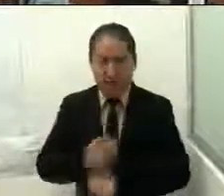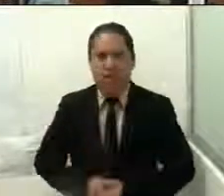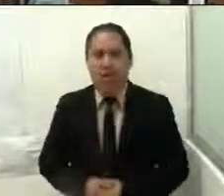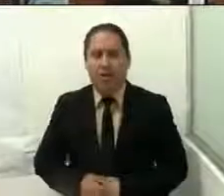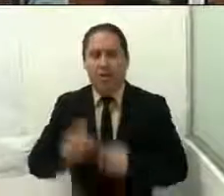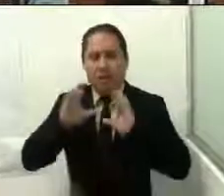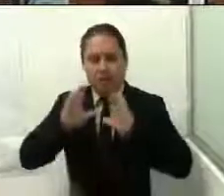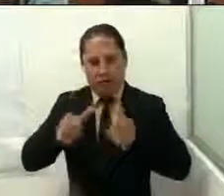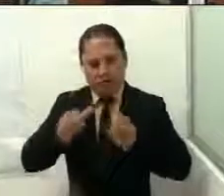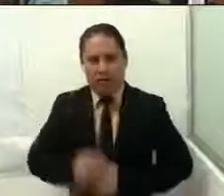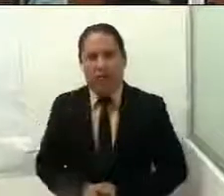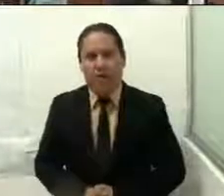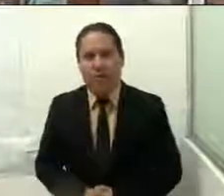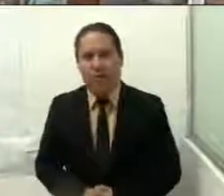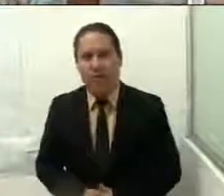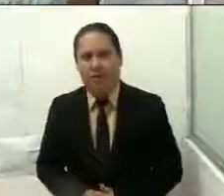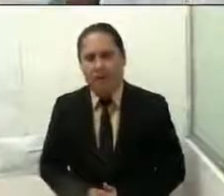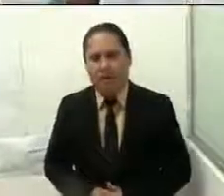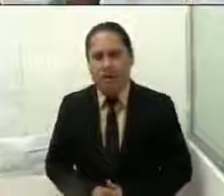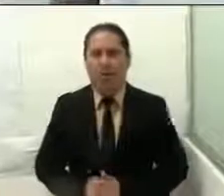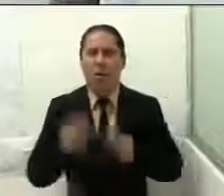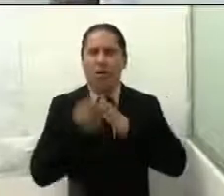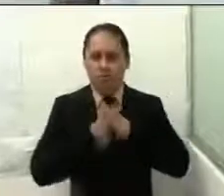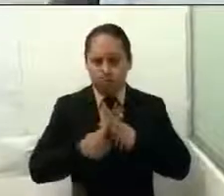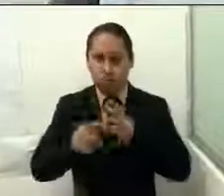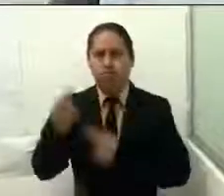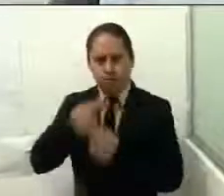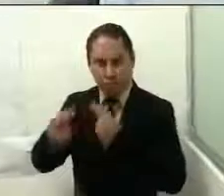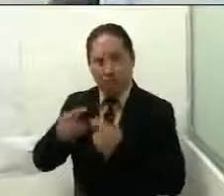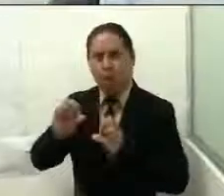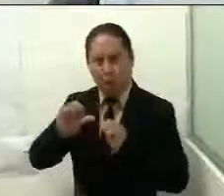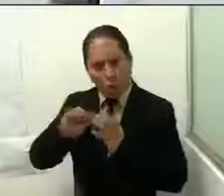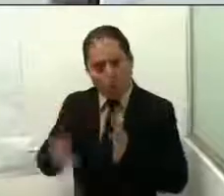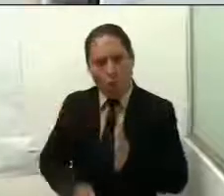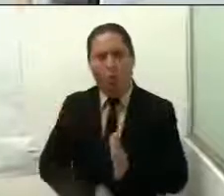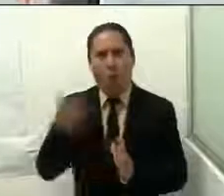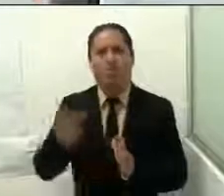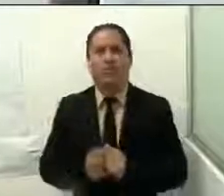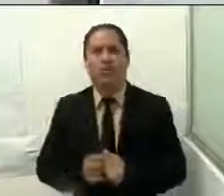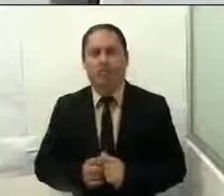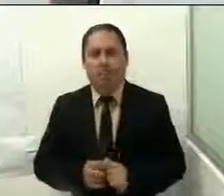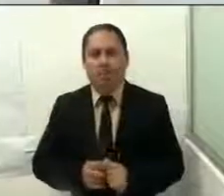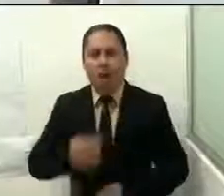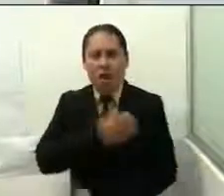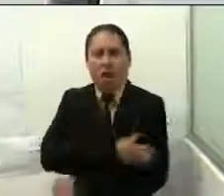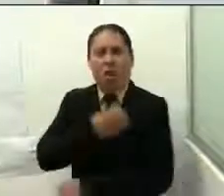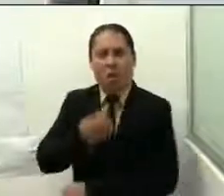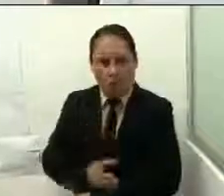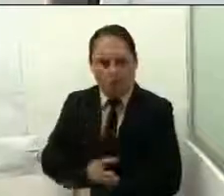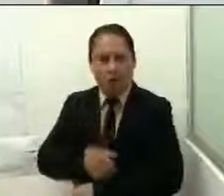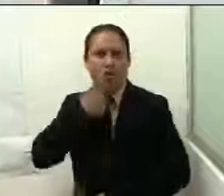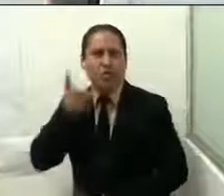chiapas se reanuda la reunión compañeras y compañeros legisladores